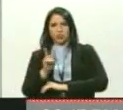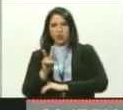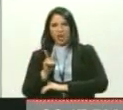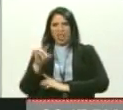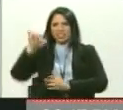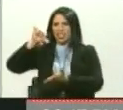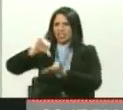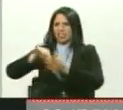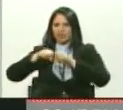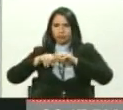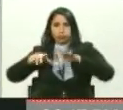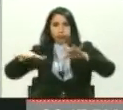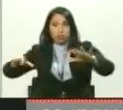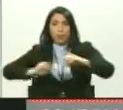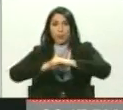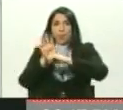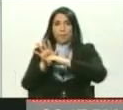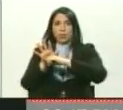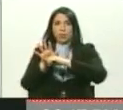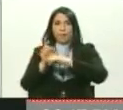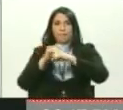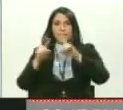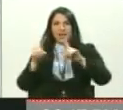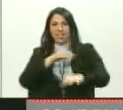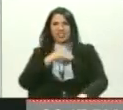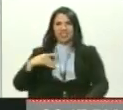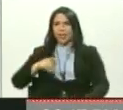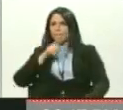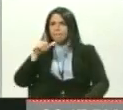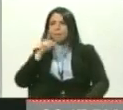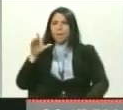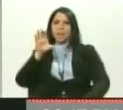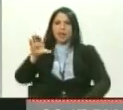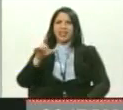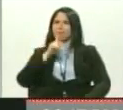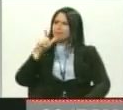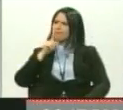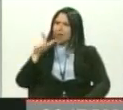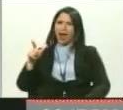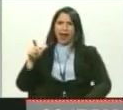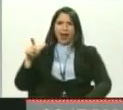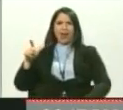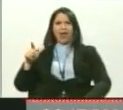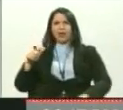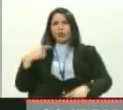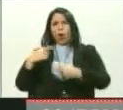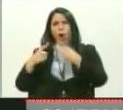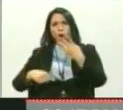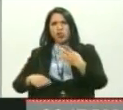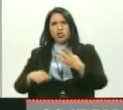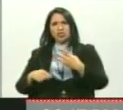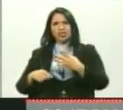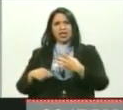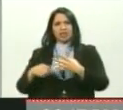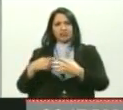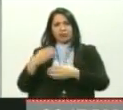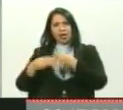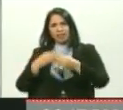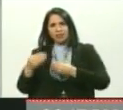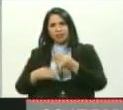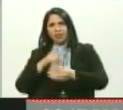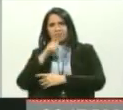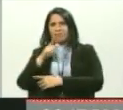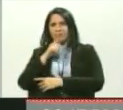epicentro de la pandemia, para desearle mal al país, malos augurios, para tratar de lanzar como una especie de maldición